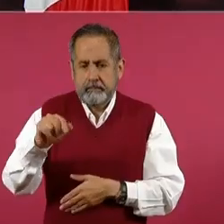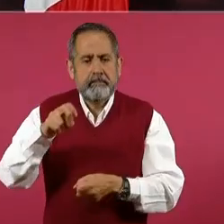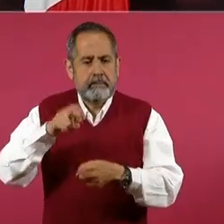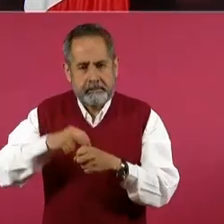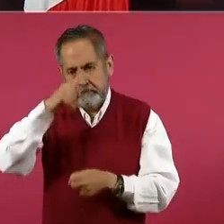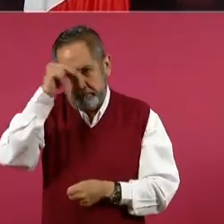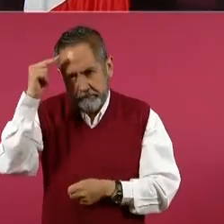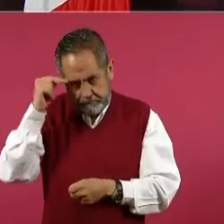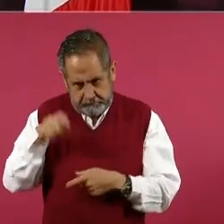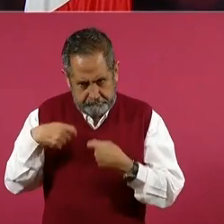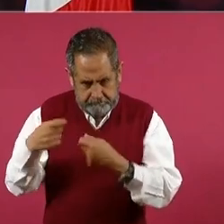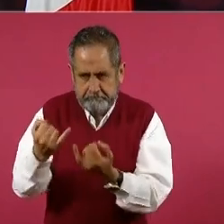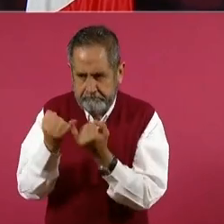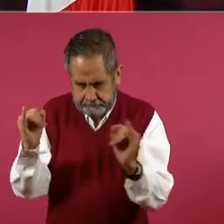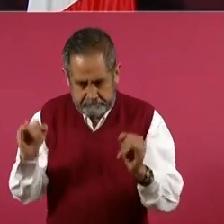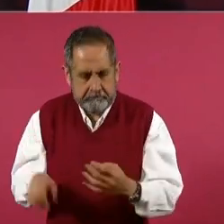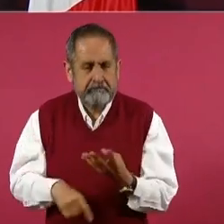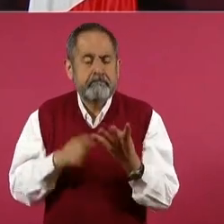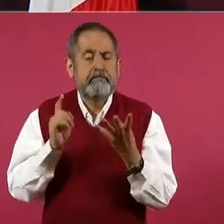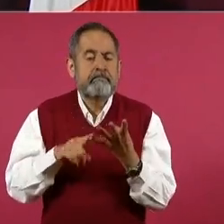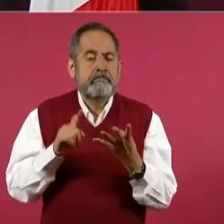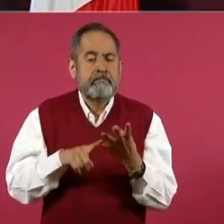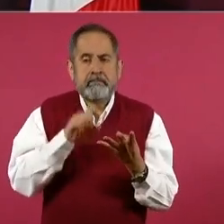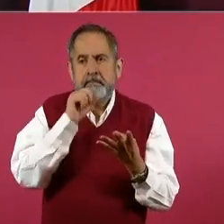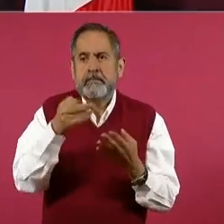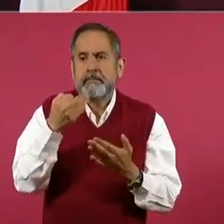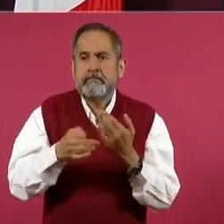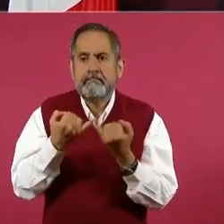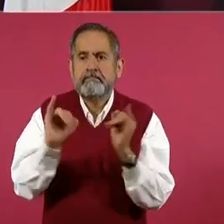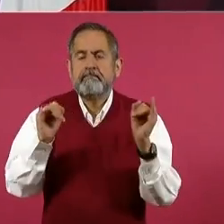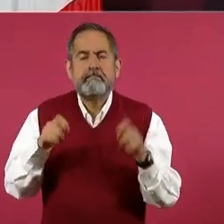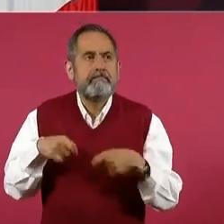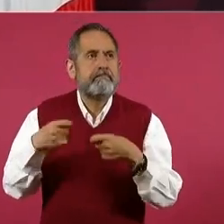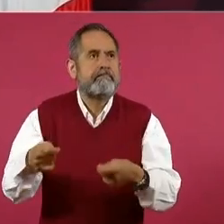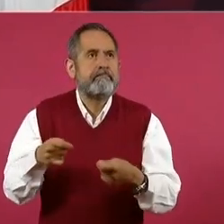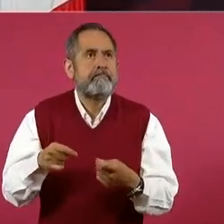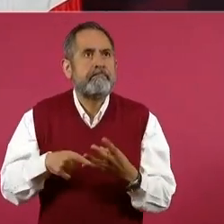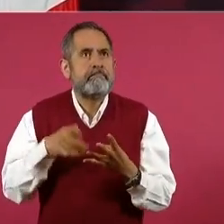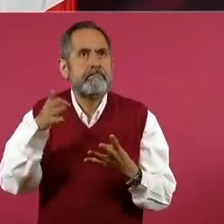en Nayarit. Tengo que ir a entregar